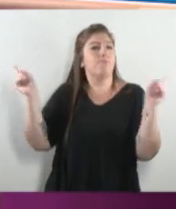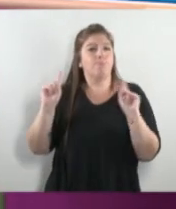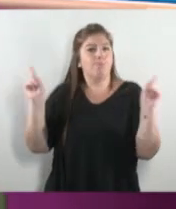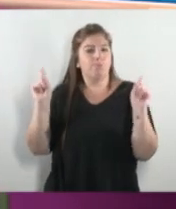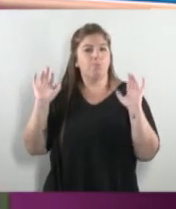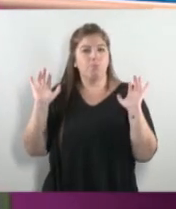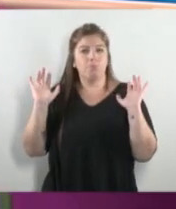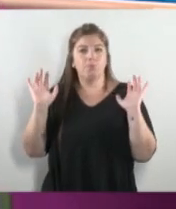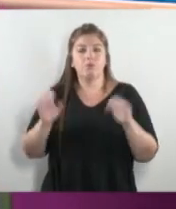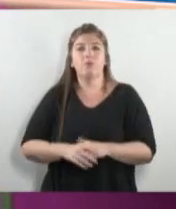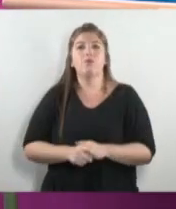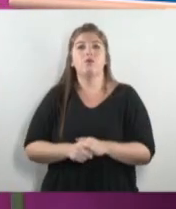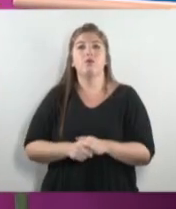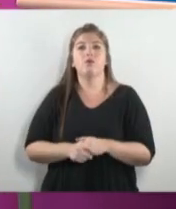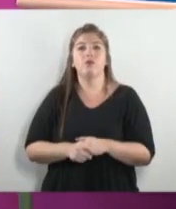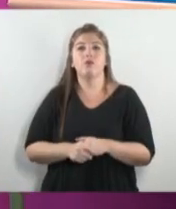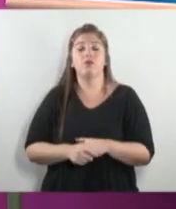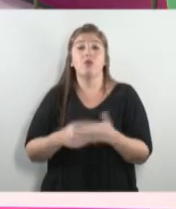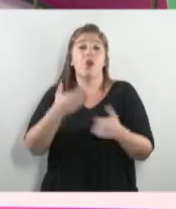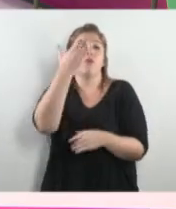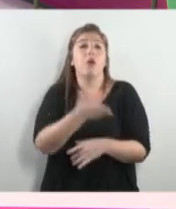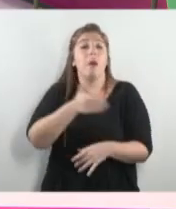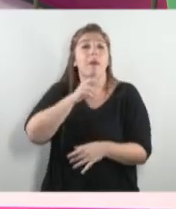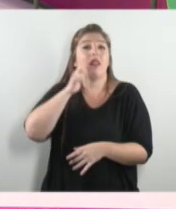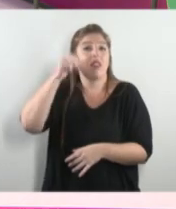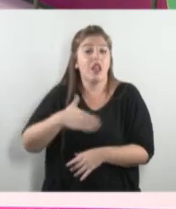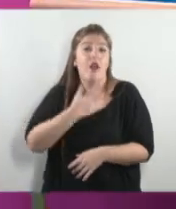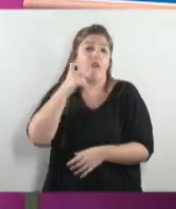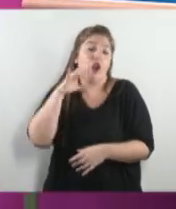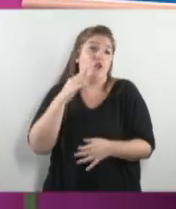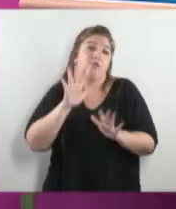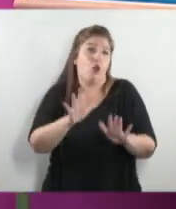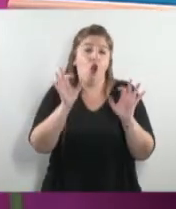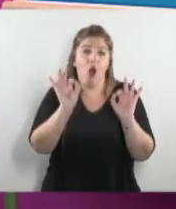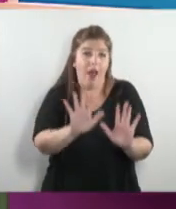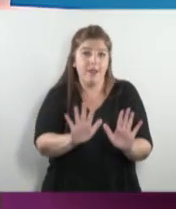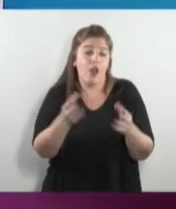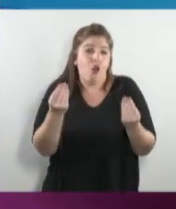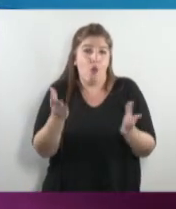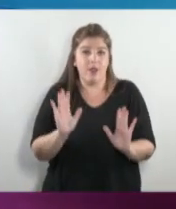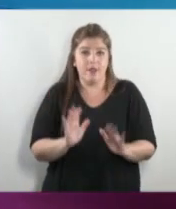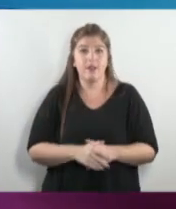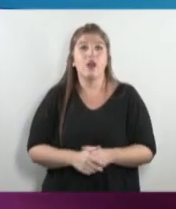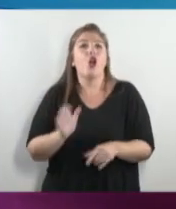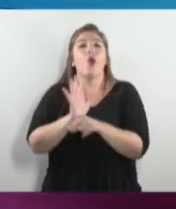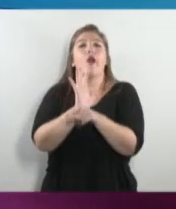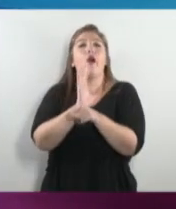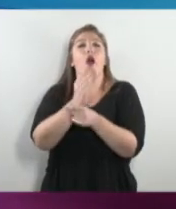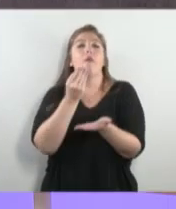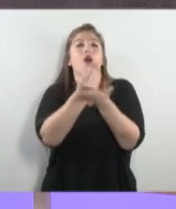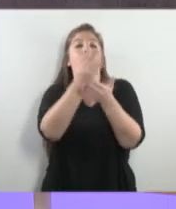decir, pongamos a Martín Fierro donde corresponde. No lo coloquemos en un lugar donde no